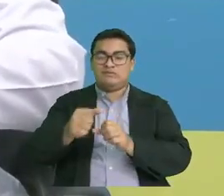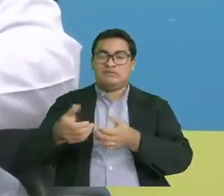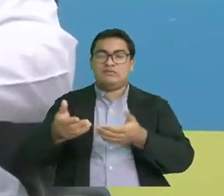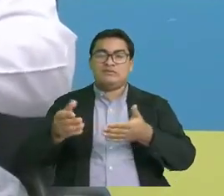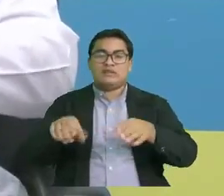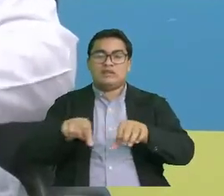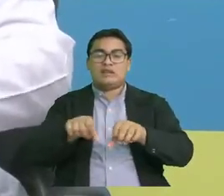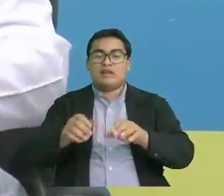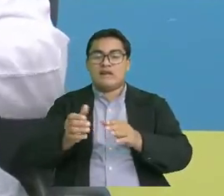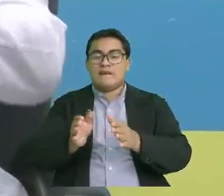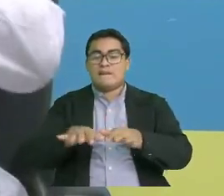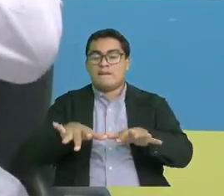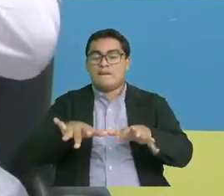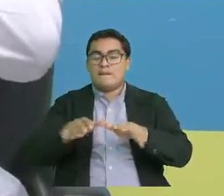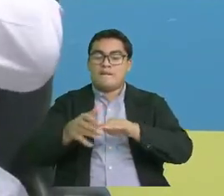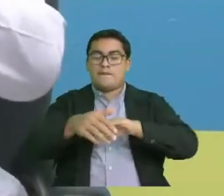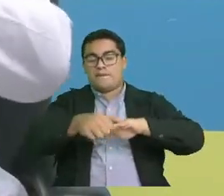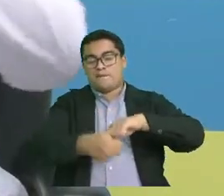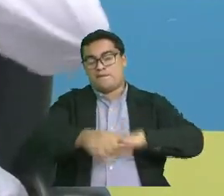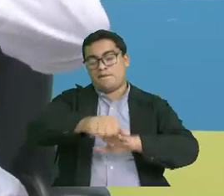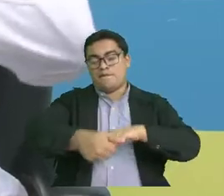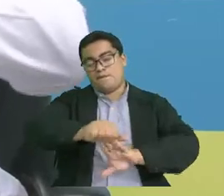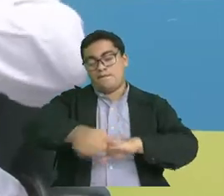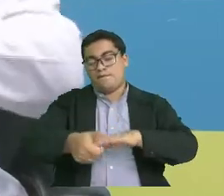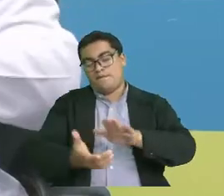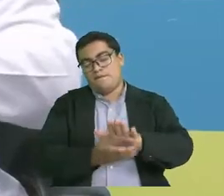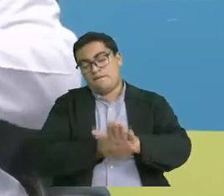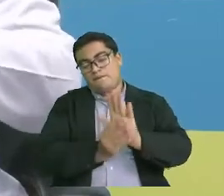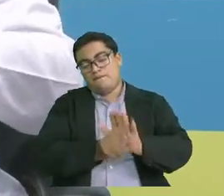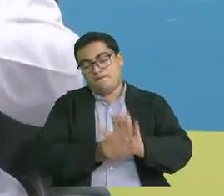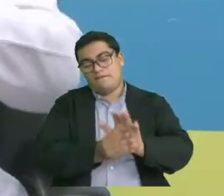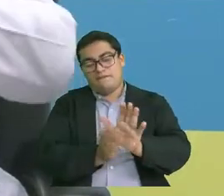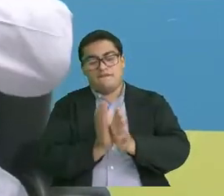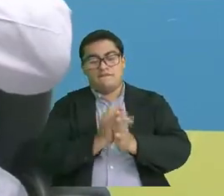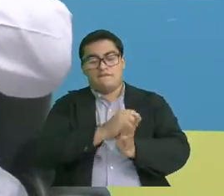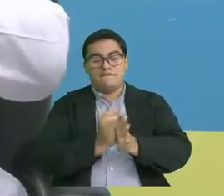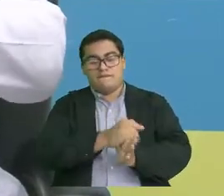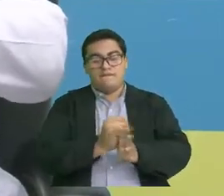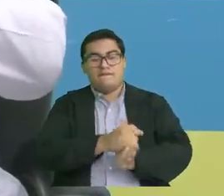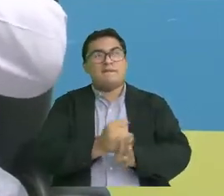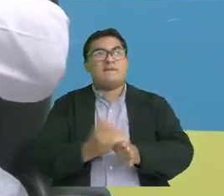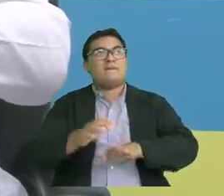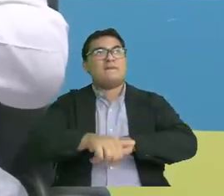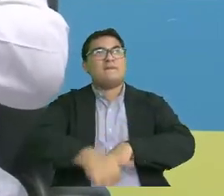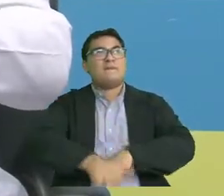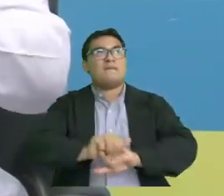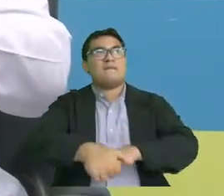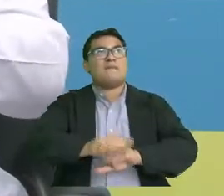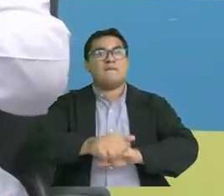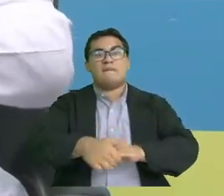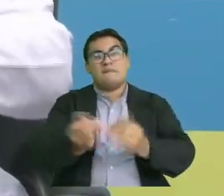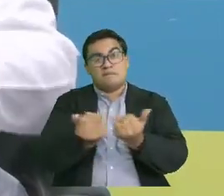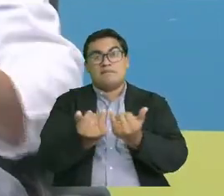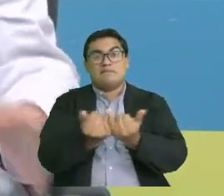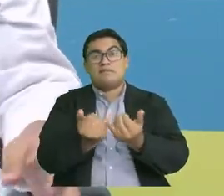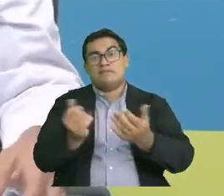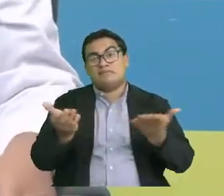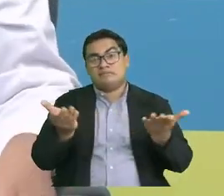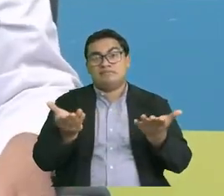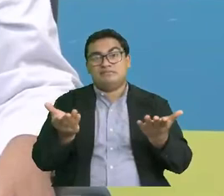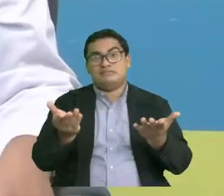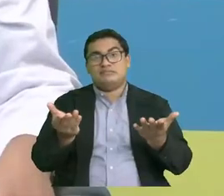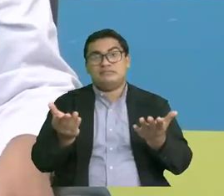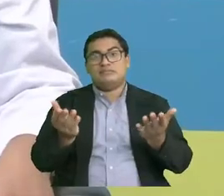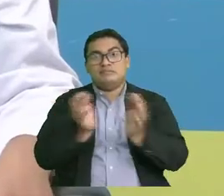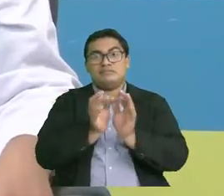musculatura. Tanto de dorsiflexión como de plantiflexión del pie o solamente los flexores de los dedos. ¿Ya? Eso